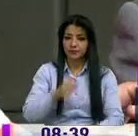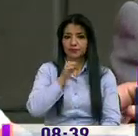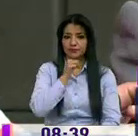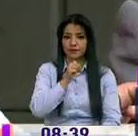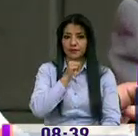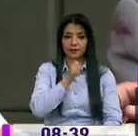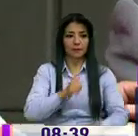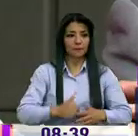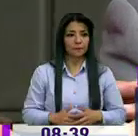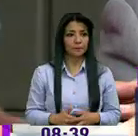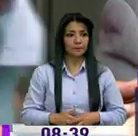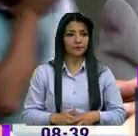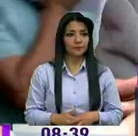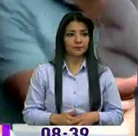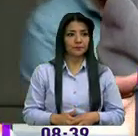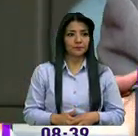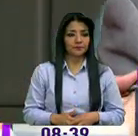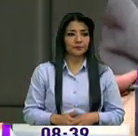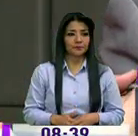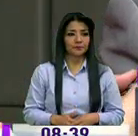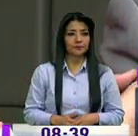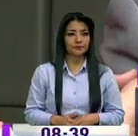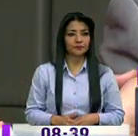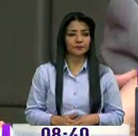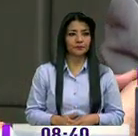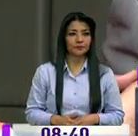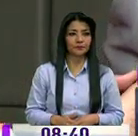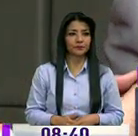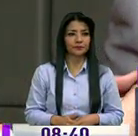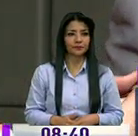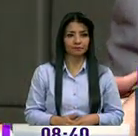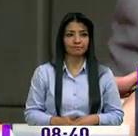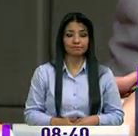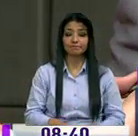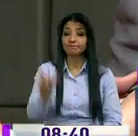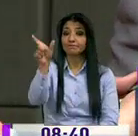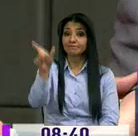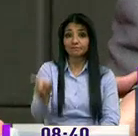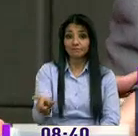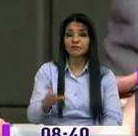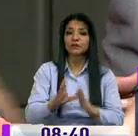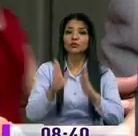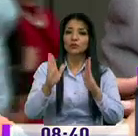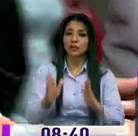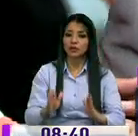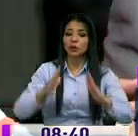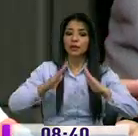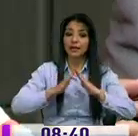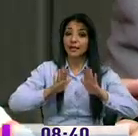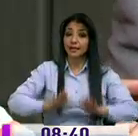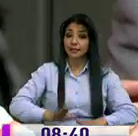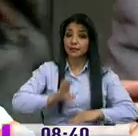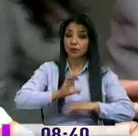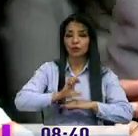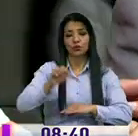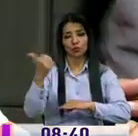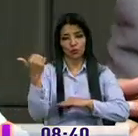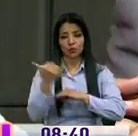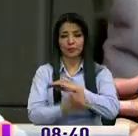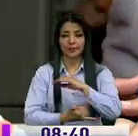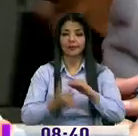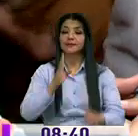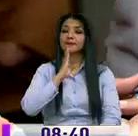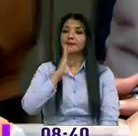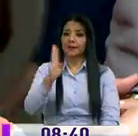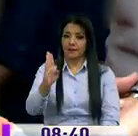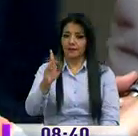la calidad del señor Correa, que es un ciudadano que está residiendo en el Reino de Bélgica,